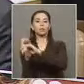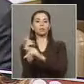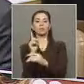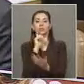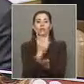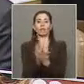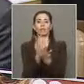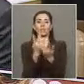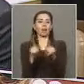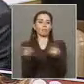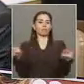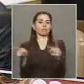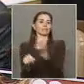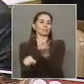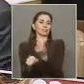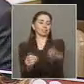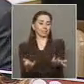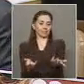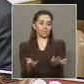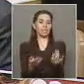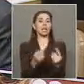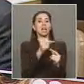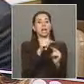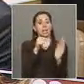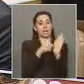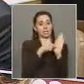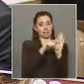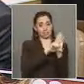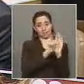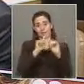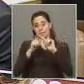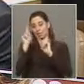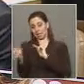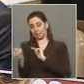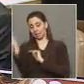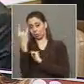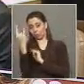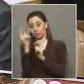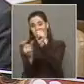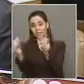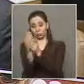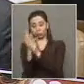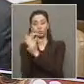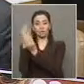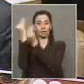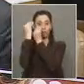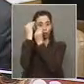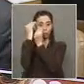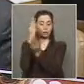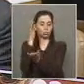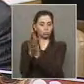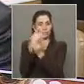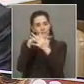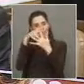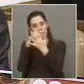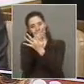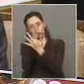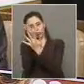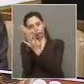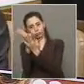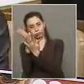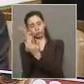ambos. Y le exige, por lo tanto, a las universidades garantizar que los estudiantes tienen formación disciplinar. Quiero